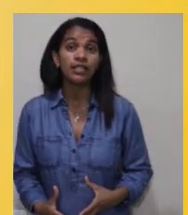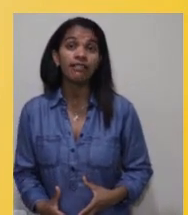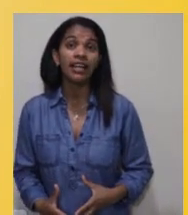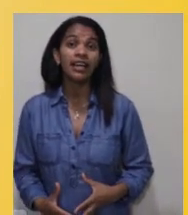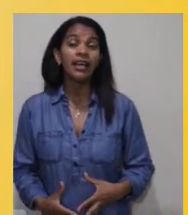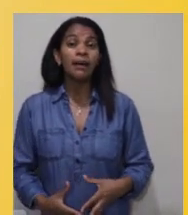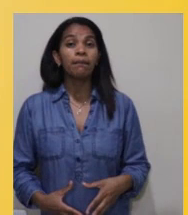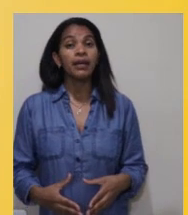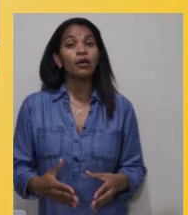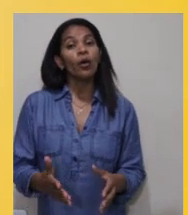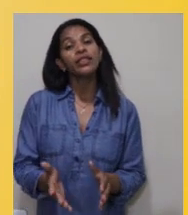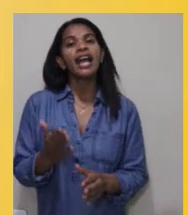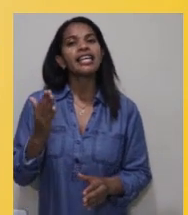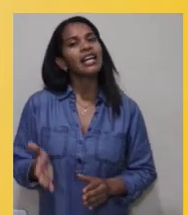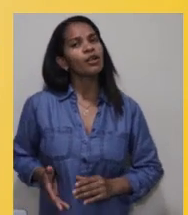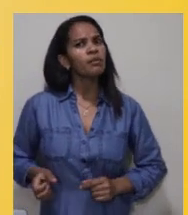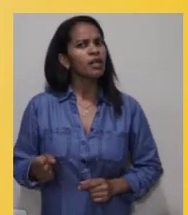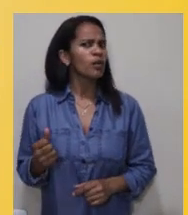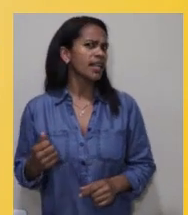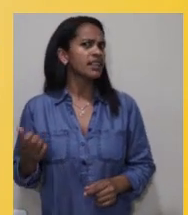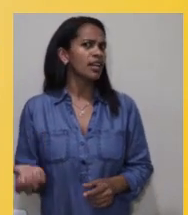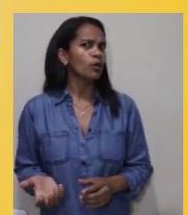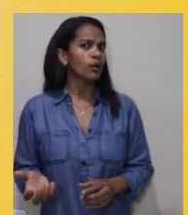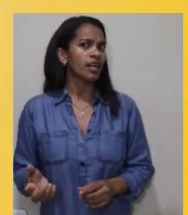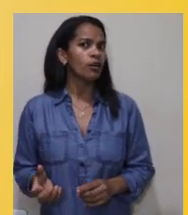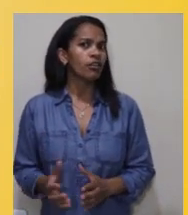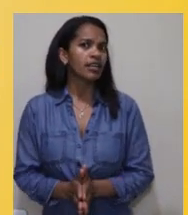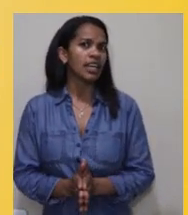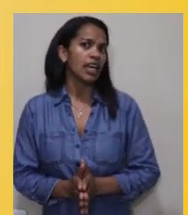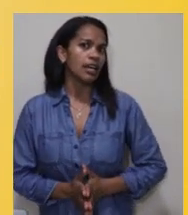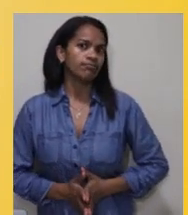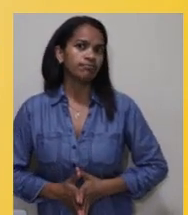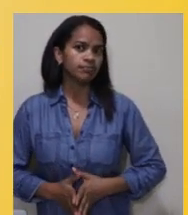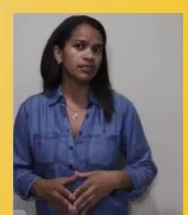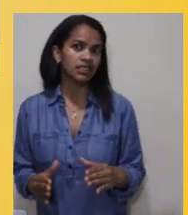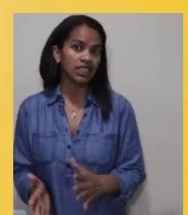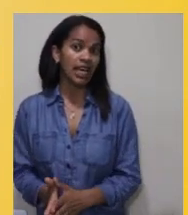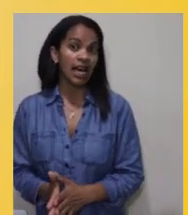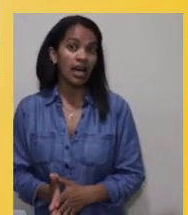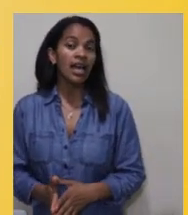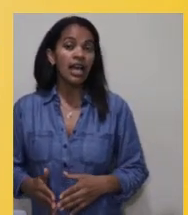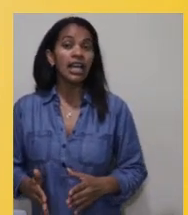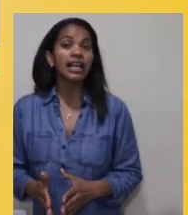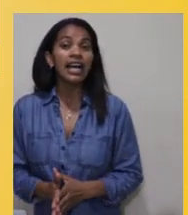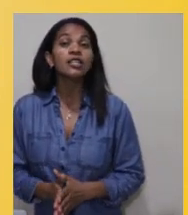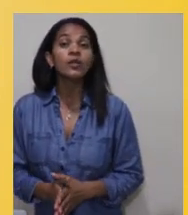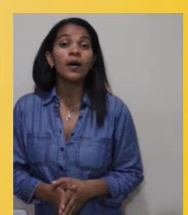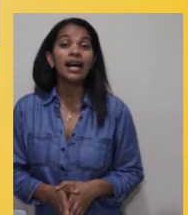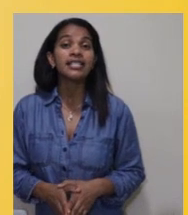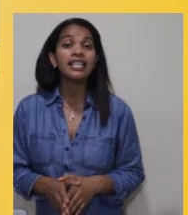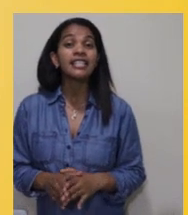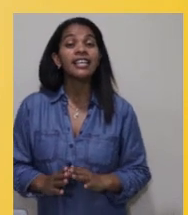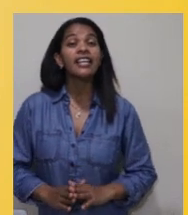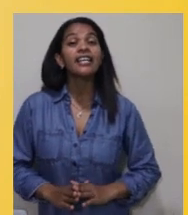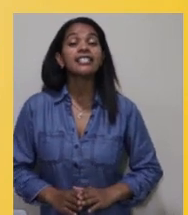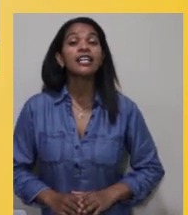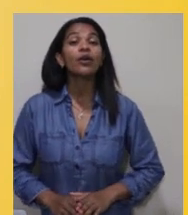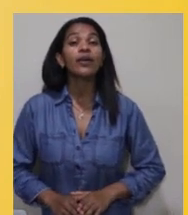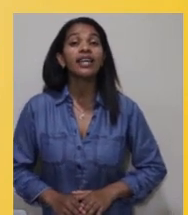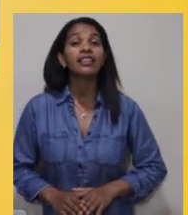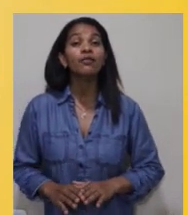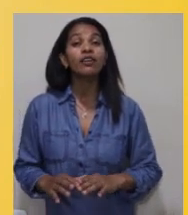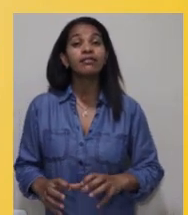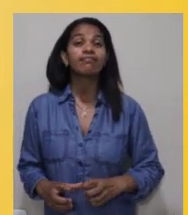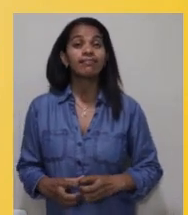es posible, pero de aquí al 2040 no creo que sea el caso. Así que tienen que